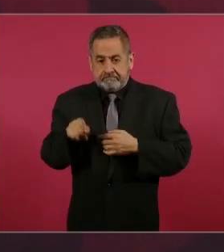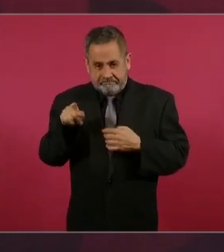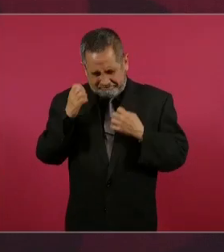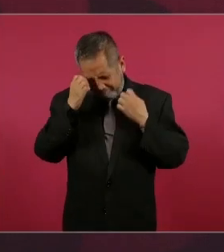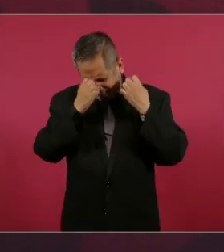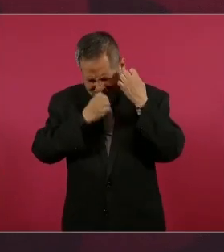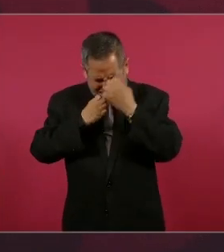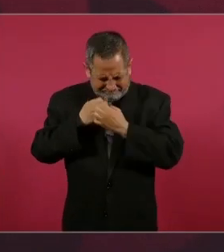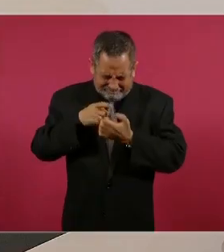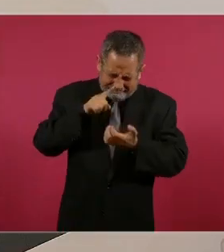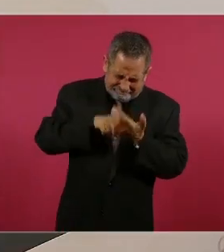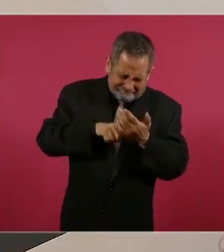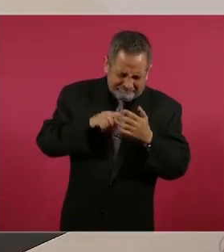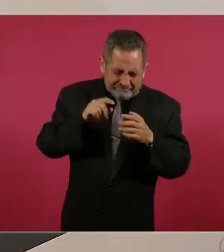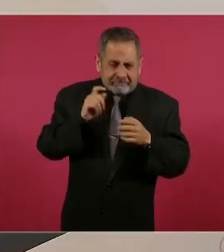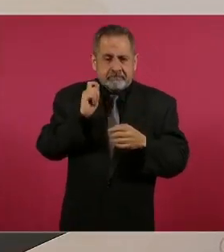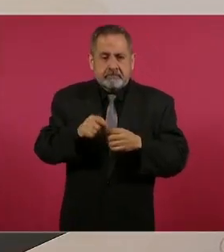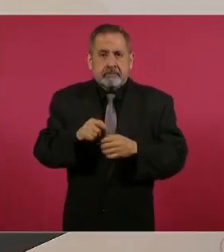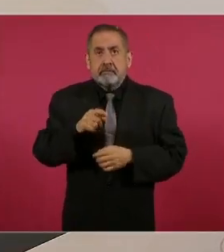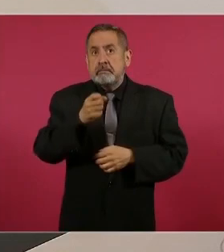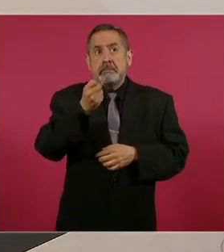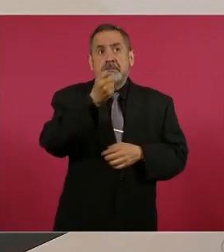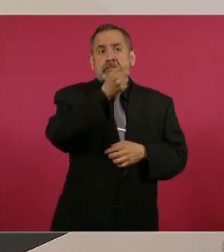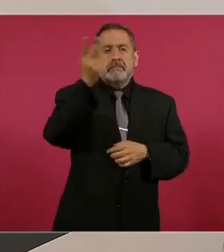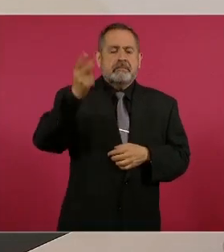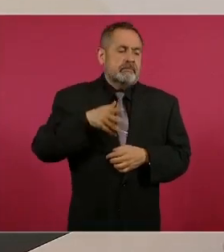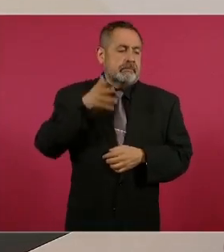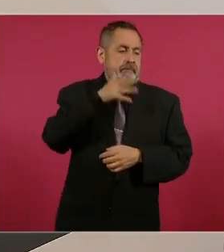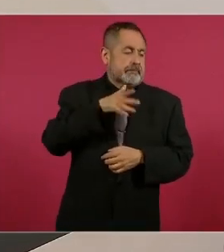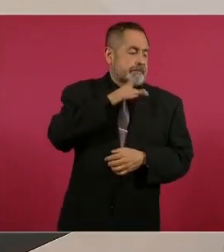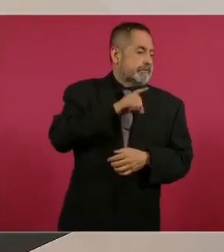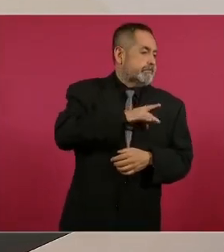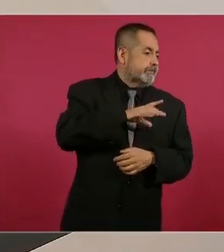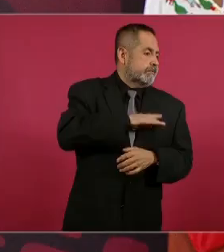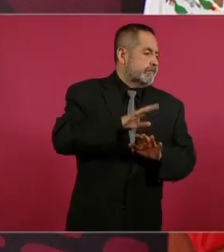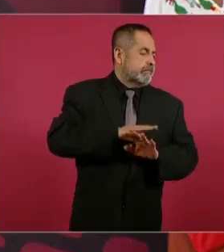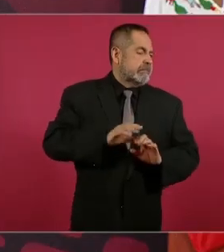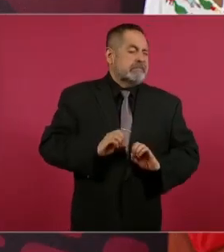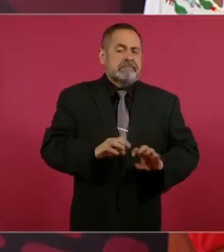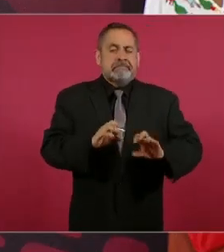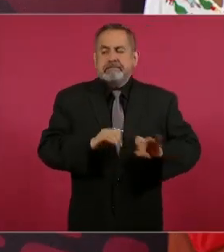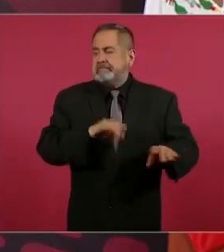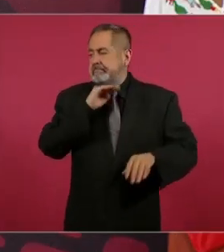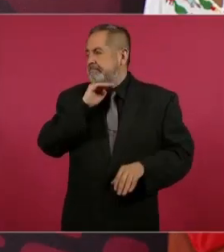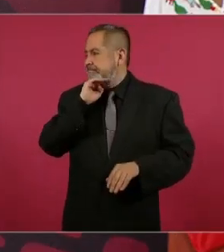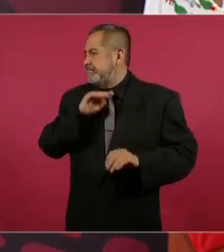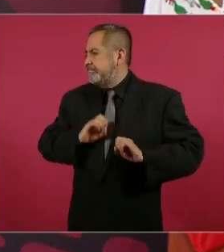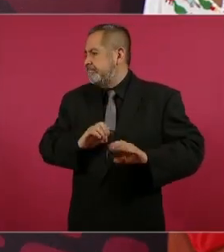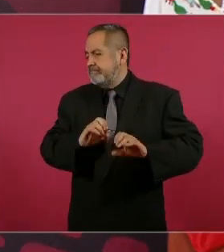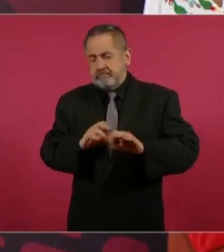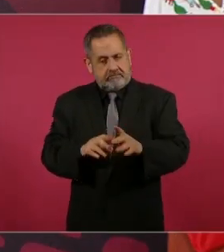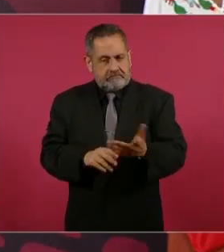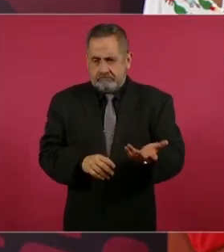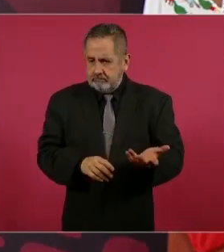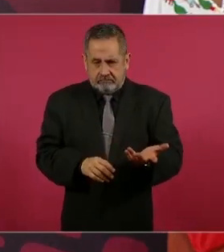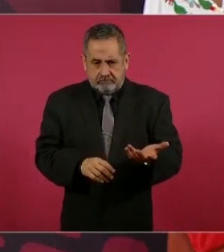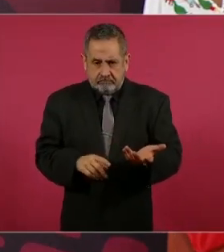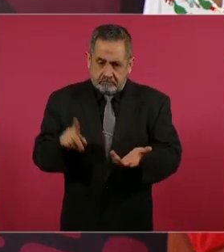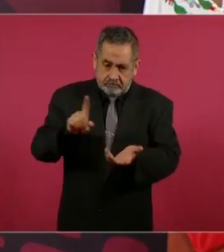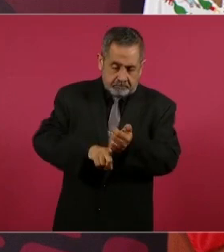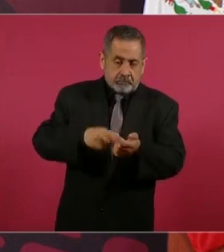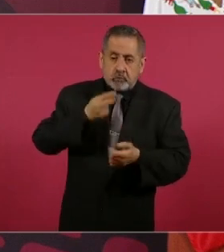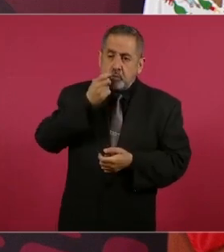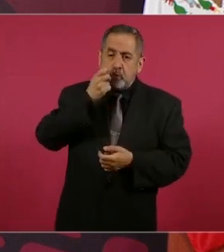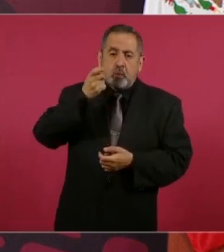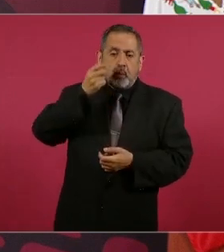análisis, porque no se atreven a hacer sobre lo que contienen los